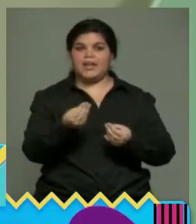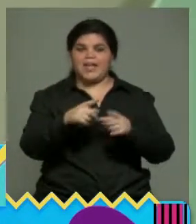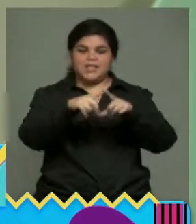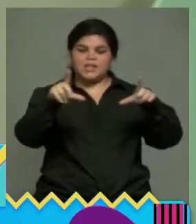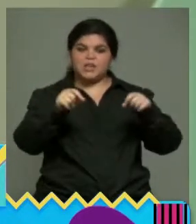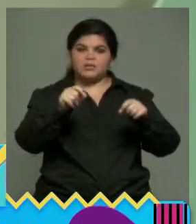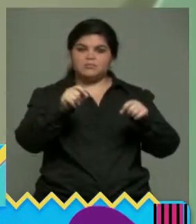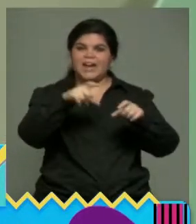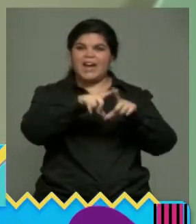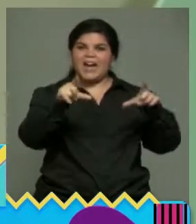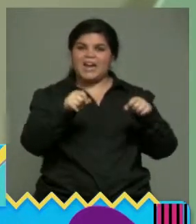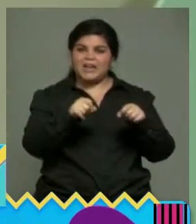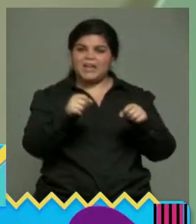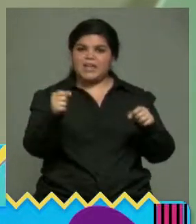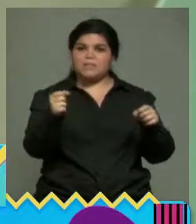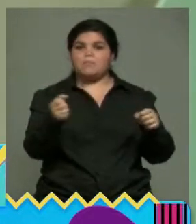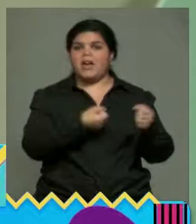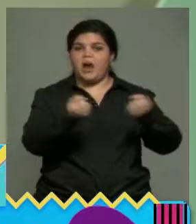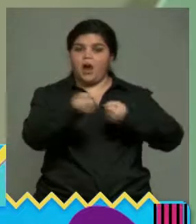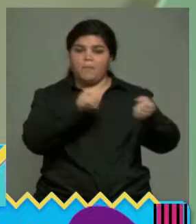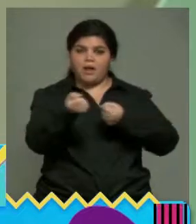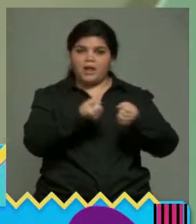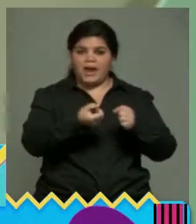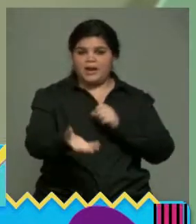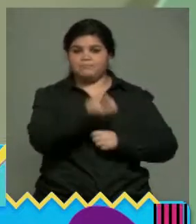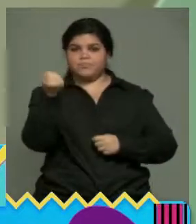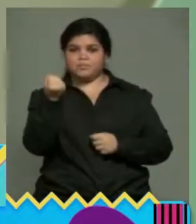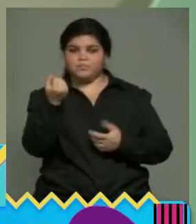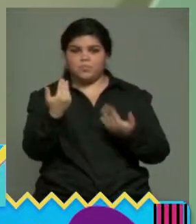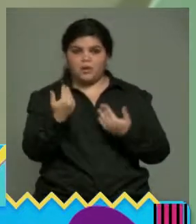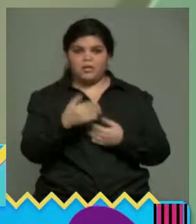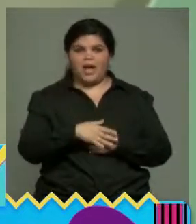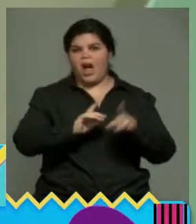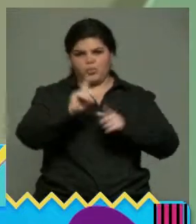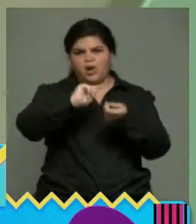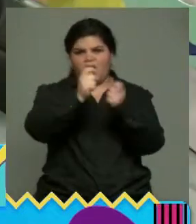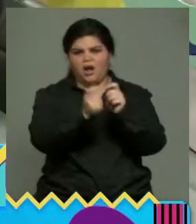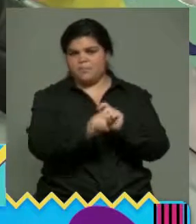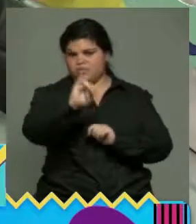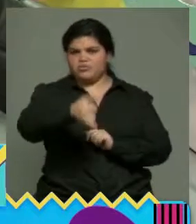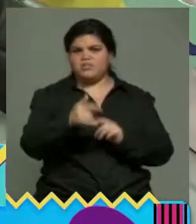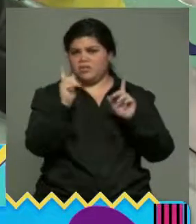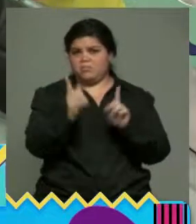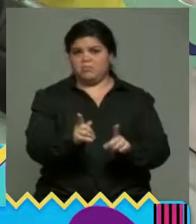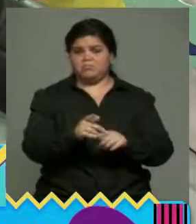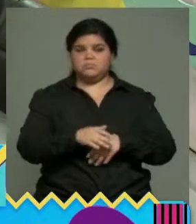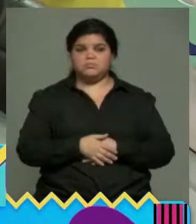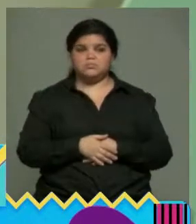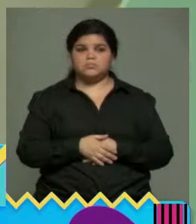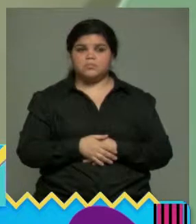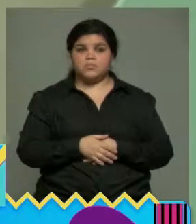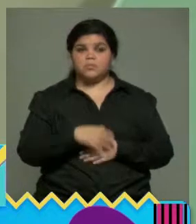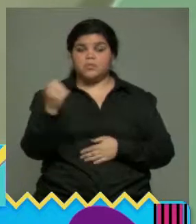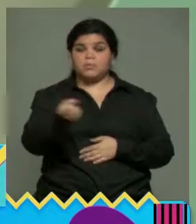eso tuvo más repercusión las modificaciones. Han habido otras modificaciones. Y estas, las principales,